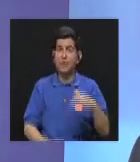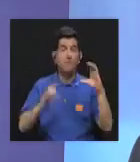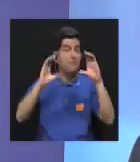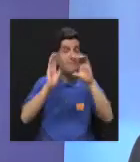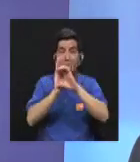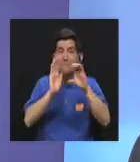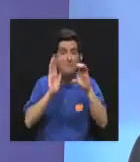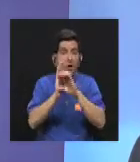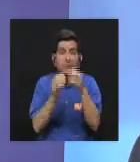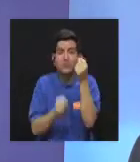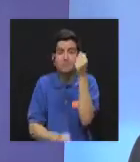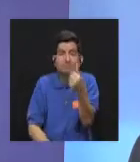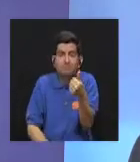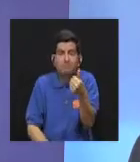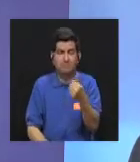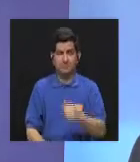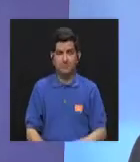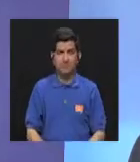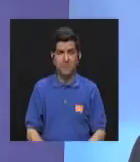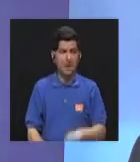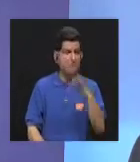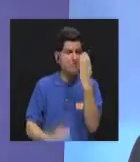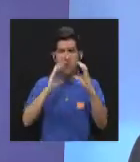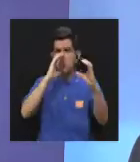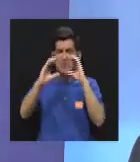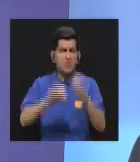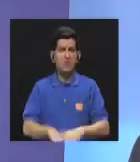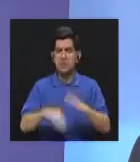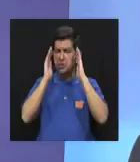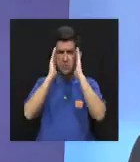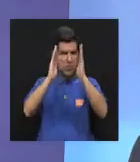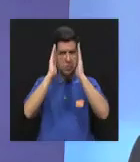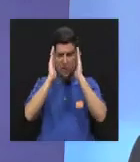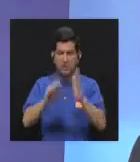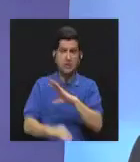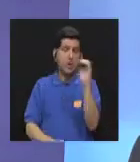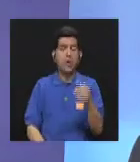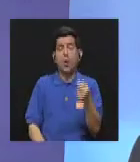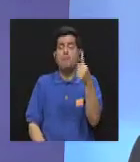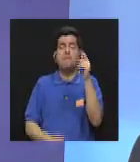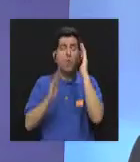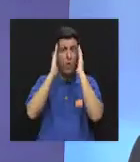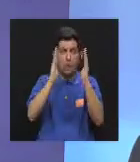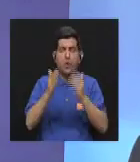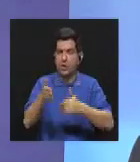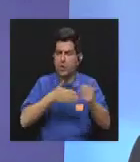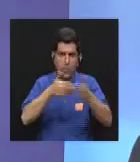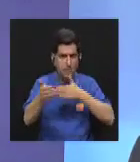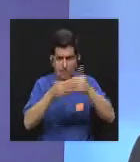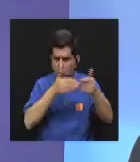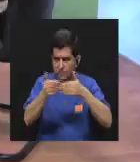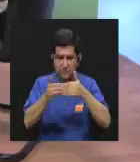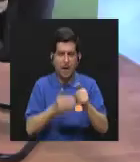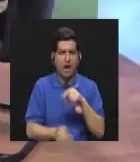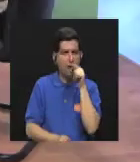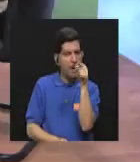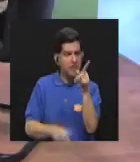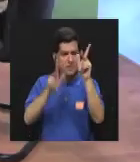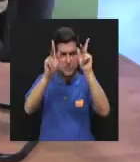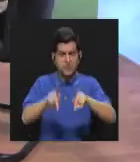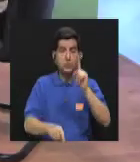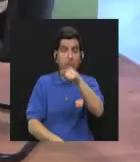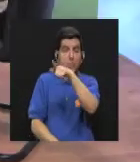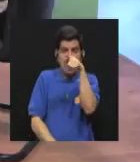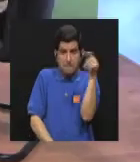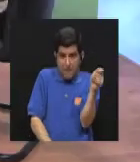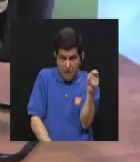habían fotos, habían muy pocas fotos. Los medios de comunicación no lo cubrieron, o lo cubrieron muy poco, a pesar de que ellos estuvieron